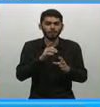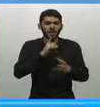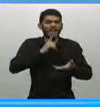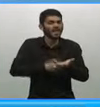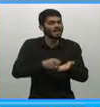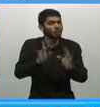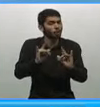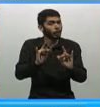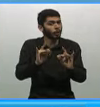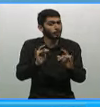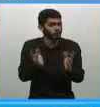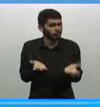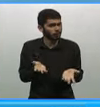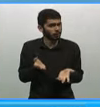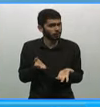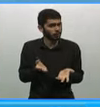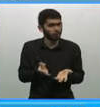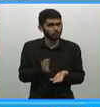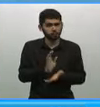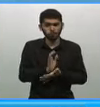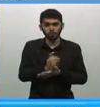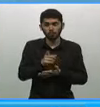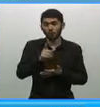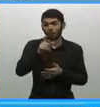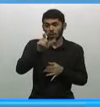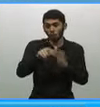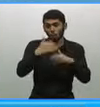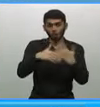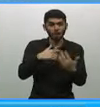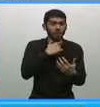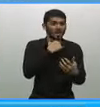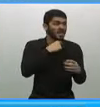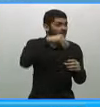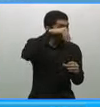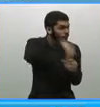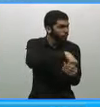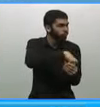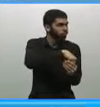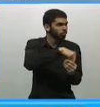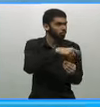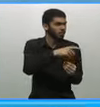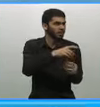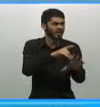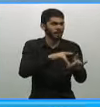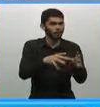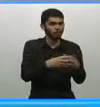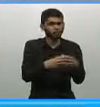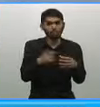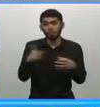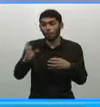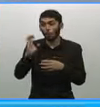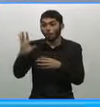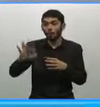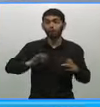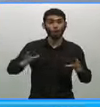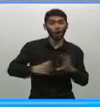Porque ellos quieren jugar en la selección, pero trabajan todo el año para hacer las cosas bien en su club. Y cuando llegan la